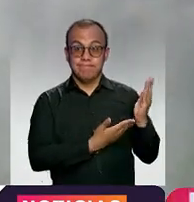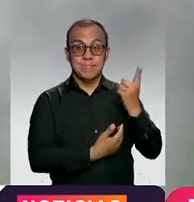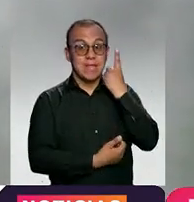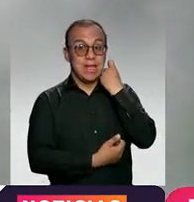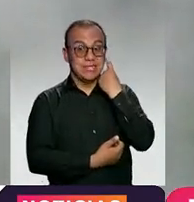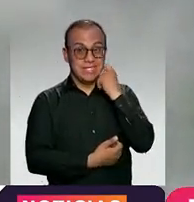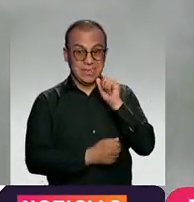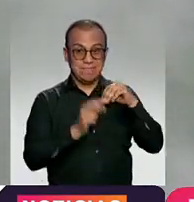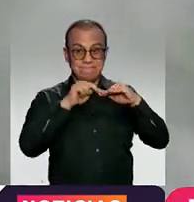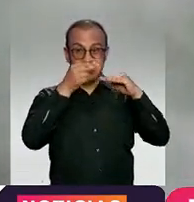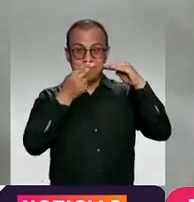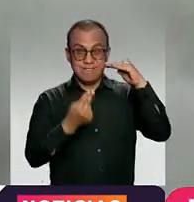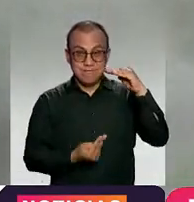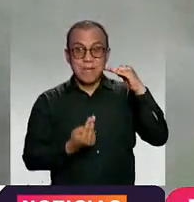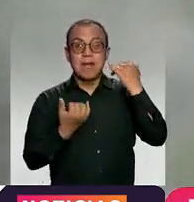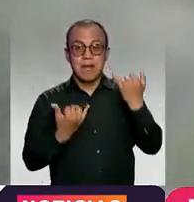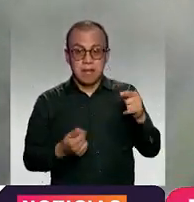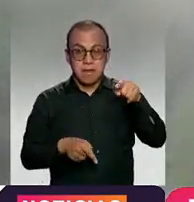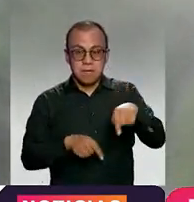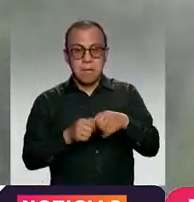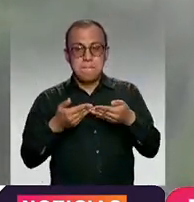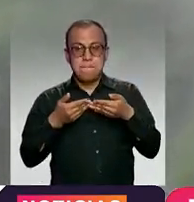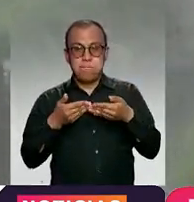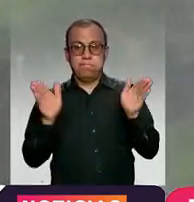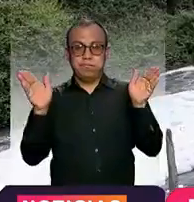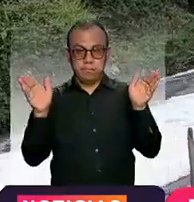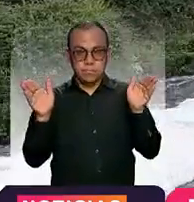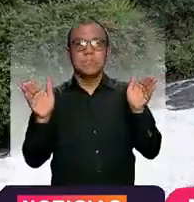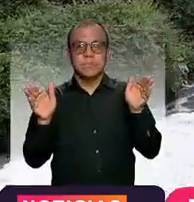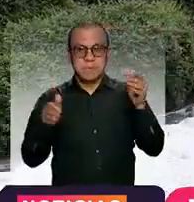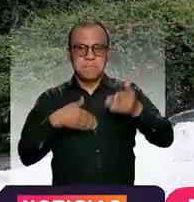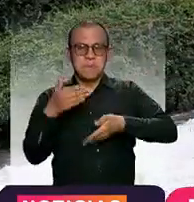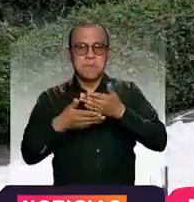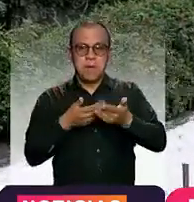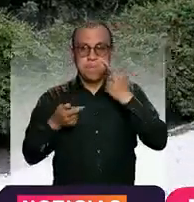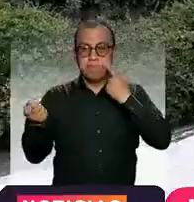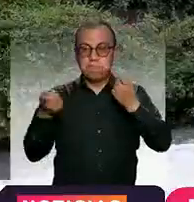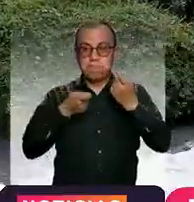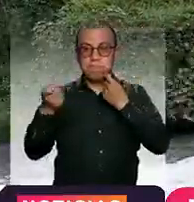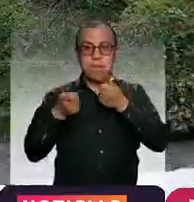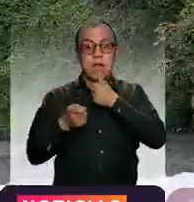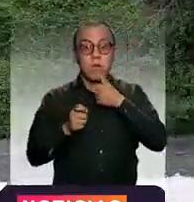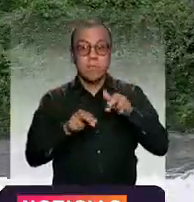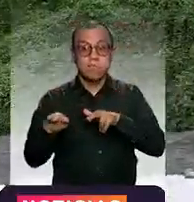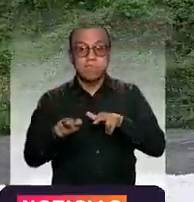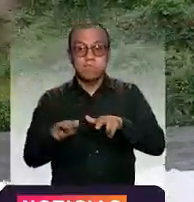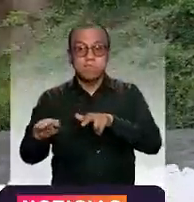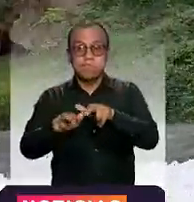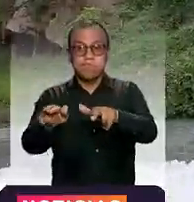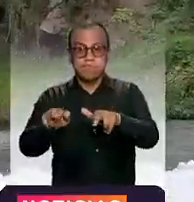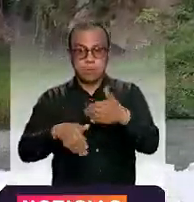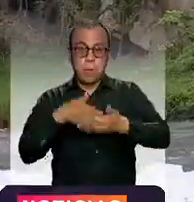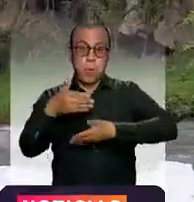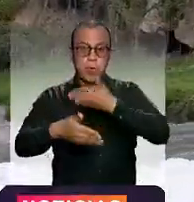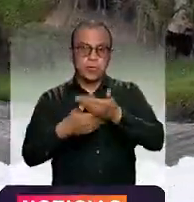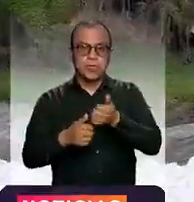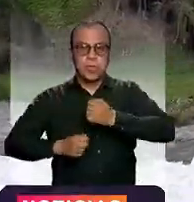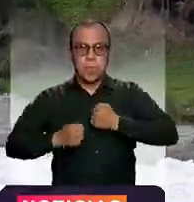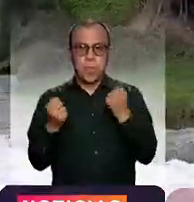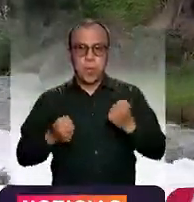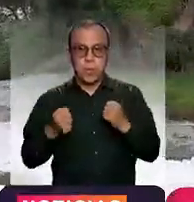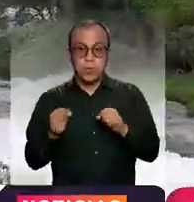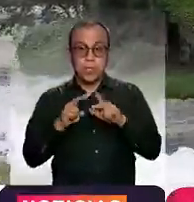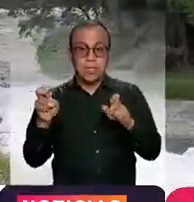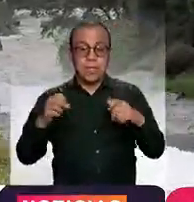el Salto de Tequendama cuando se abrieron las compuertas de Alicachín para regular el caudal en una parte del trayecto del río Bogotá durante